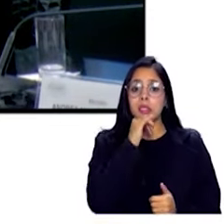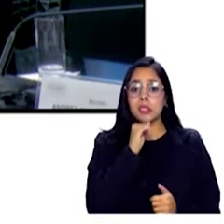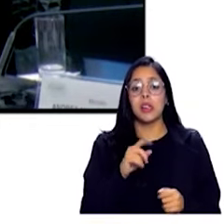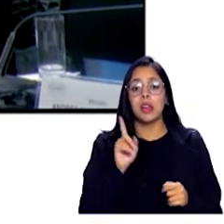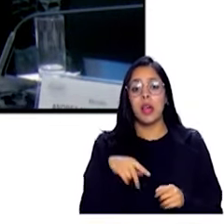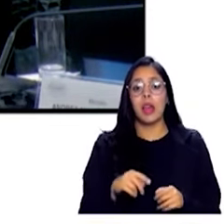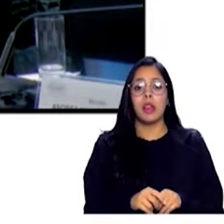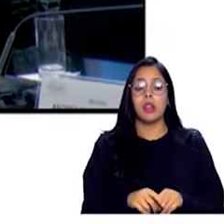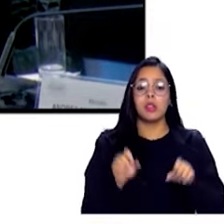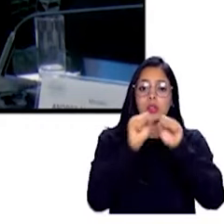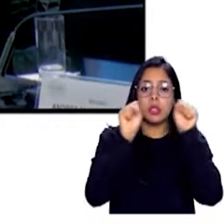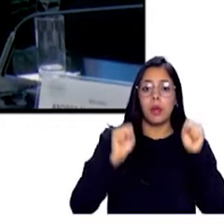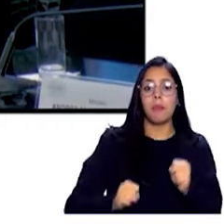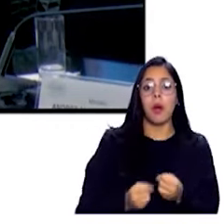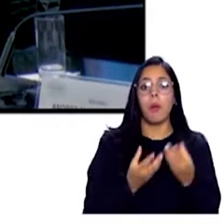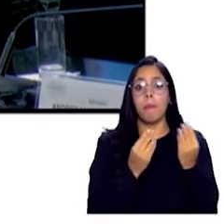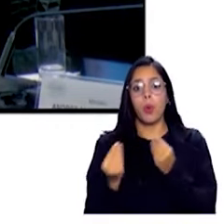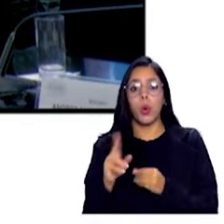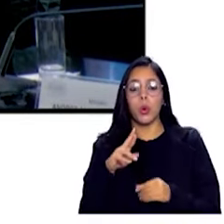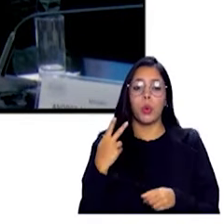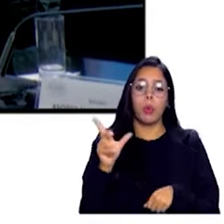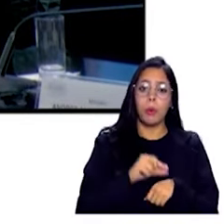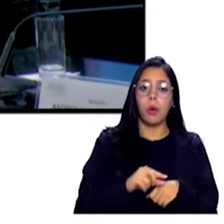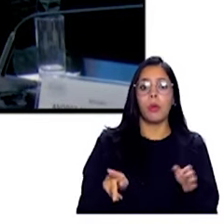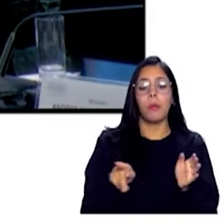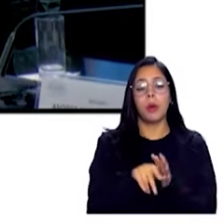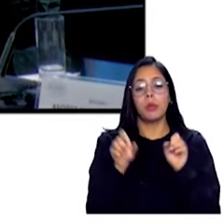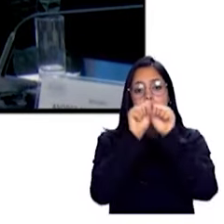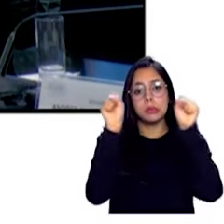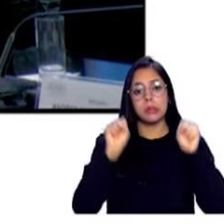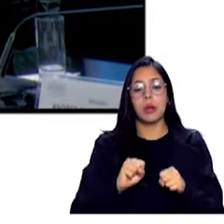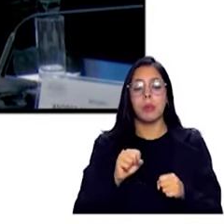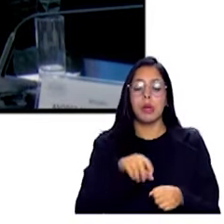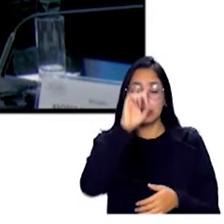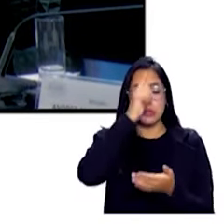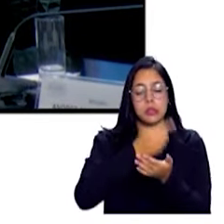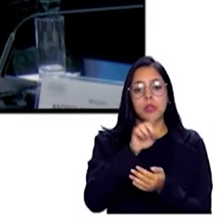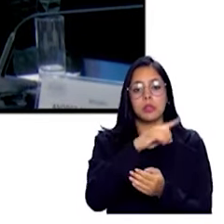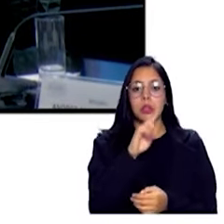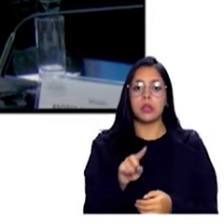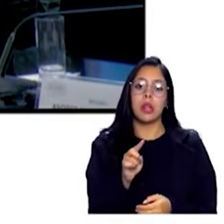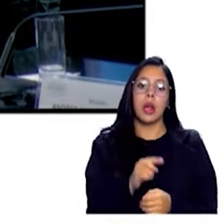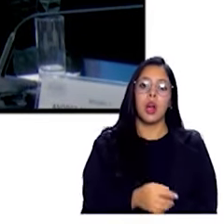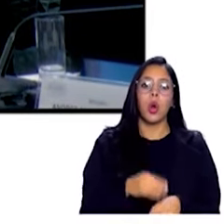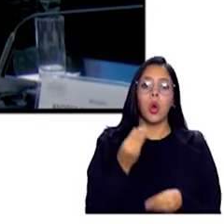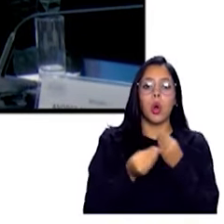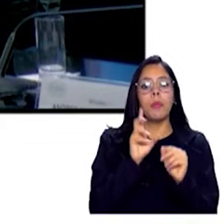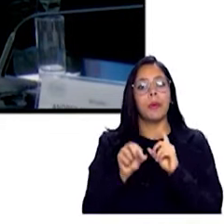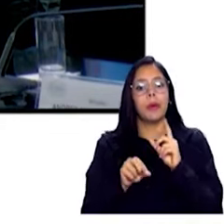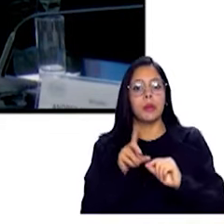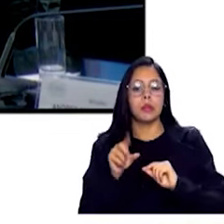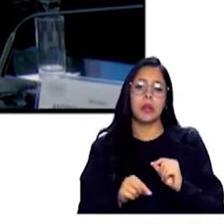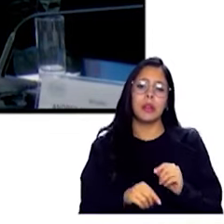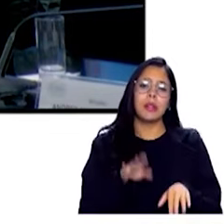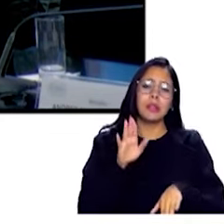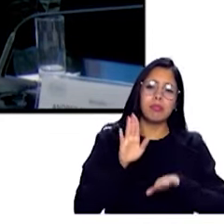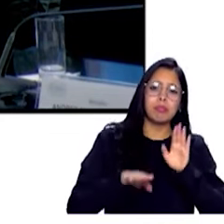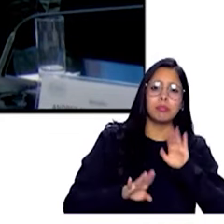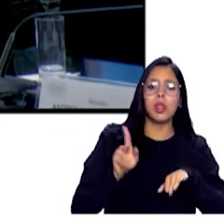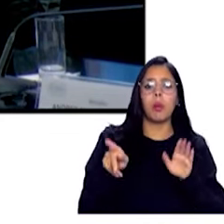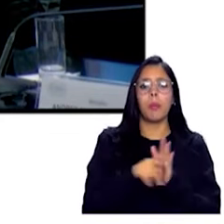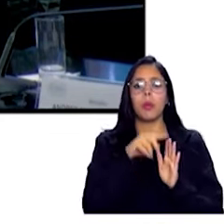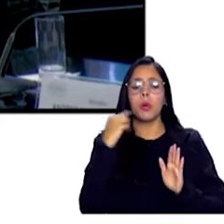interponen Y se filtra todo el sistema depende un po de Los objetivos que se persigan Y en el caso